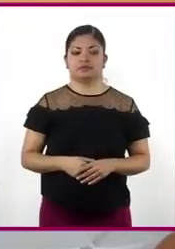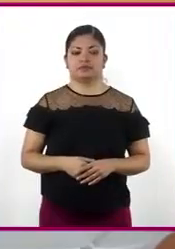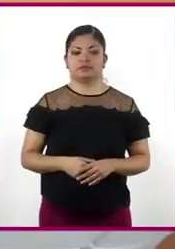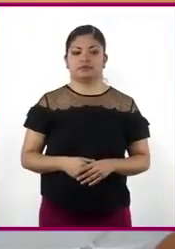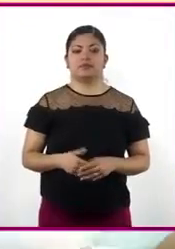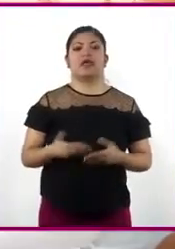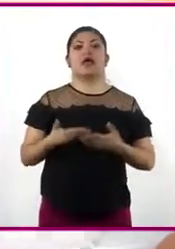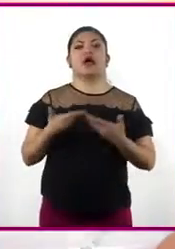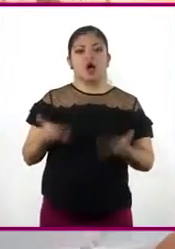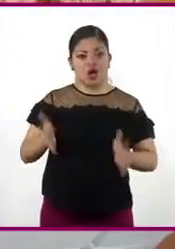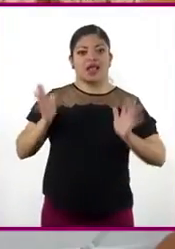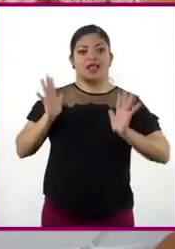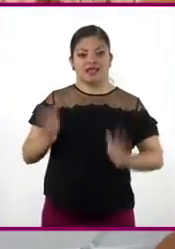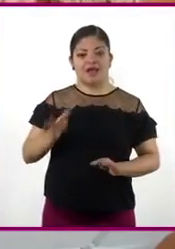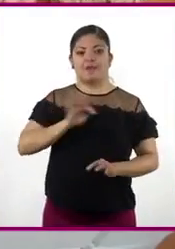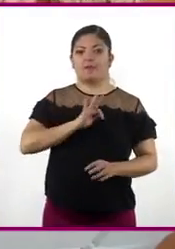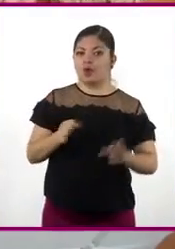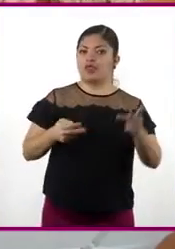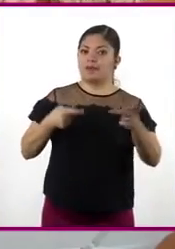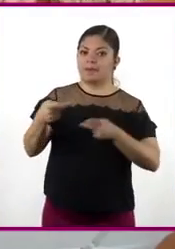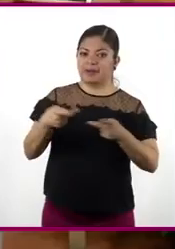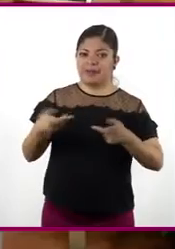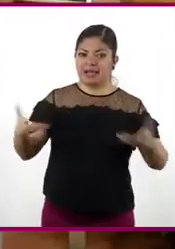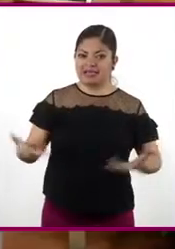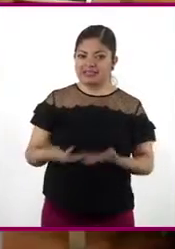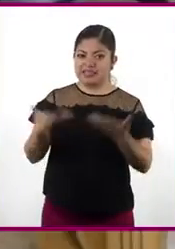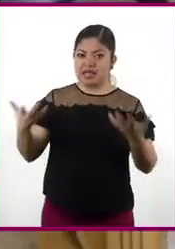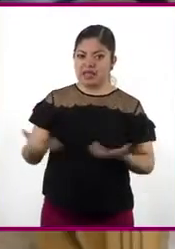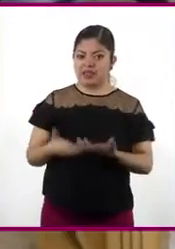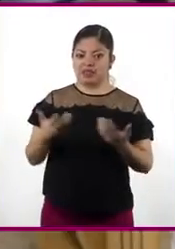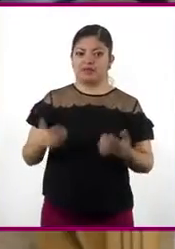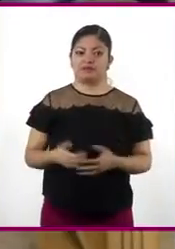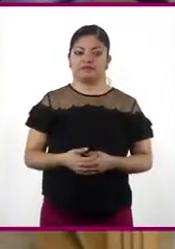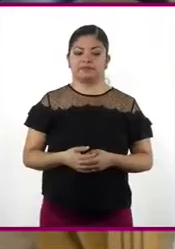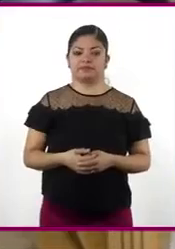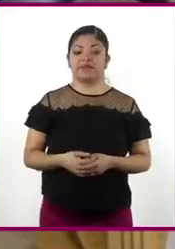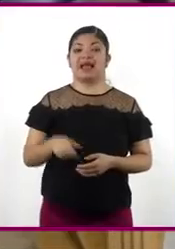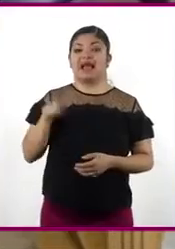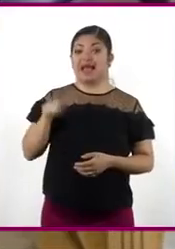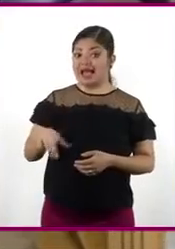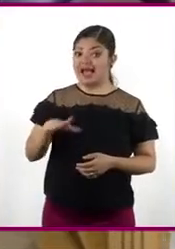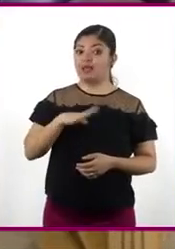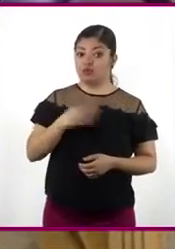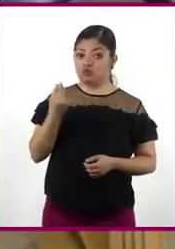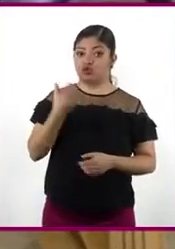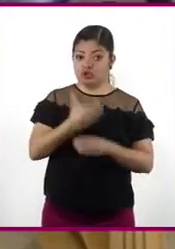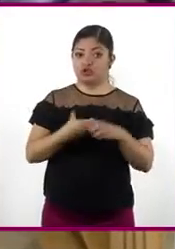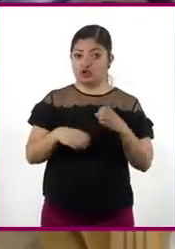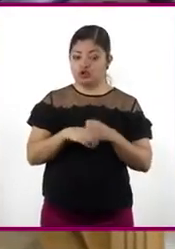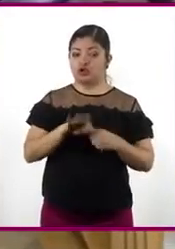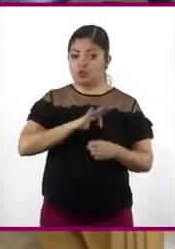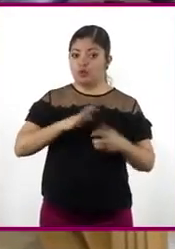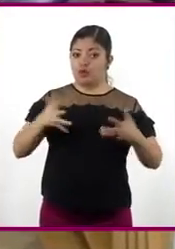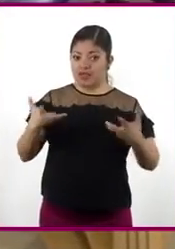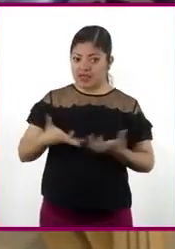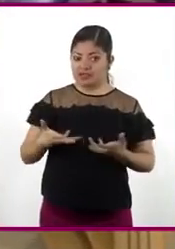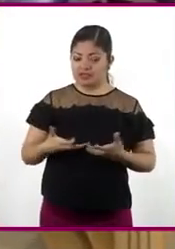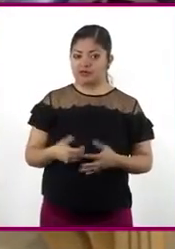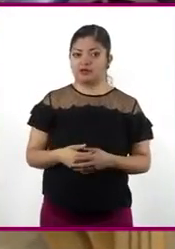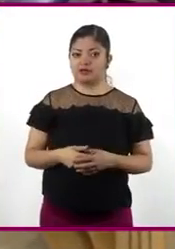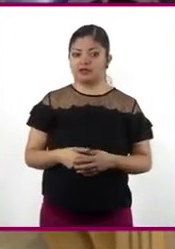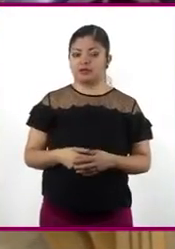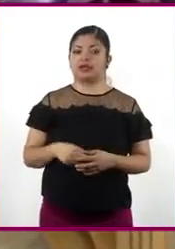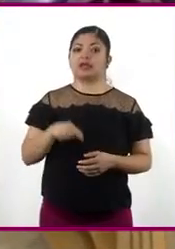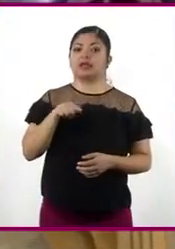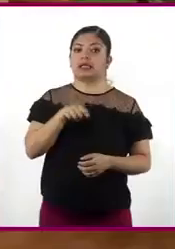Ahora sí podemos empezar a preparar nuestra ensalada. Aquí tenemos muchas opciones para hacerla, que en este caso